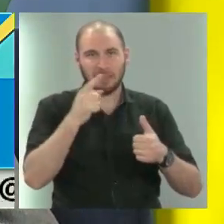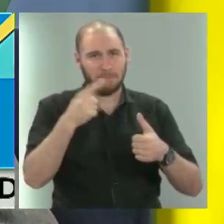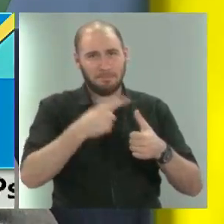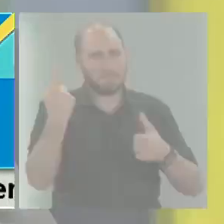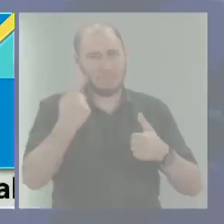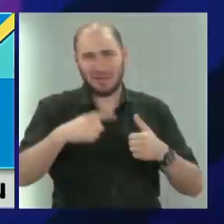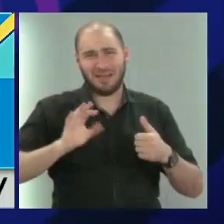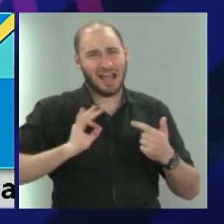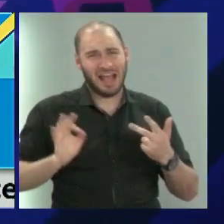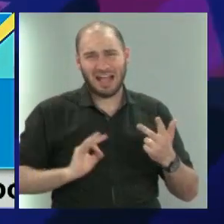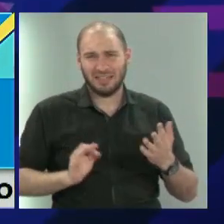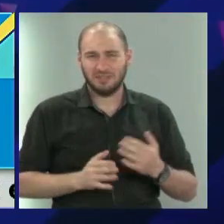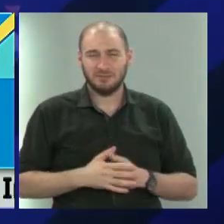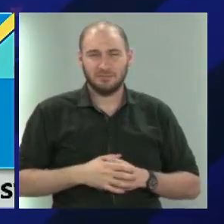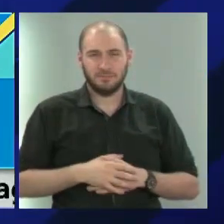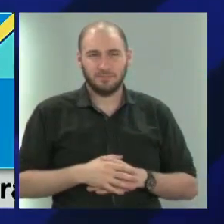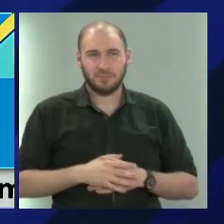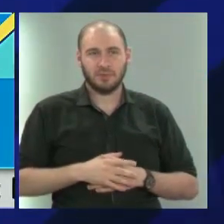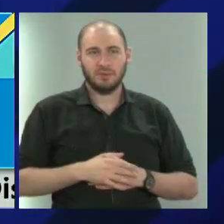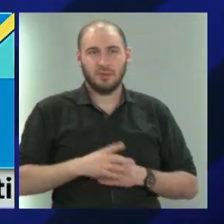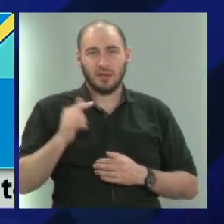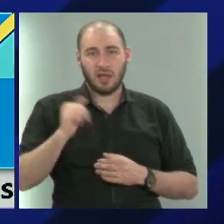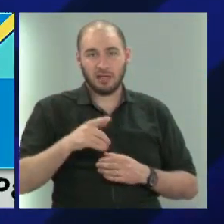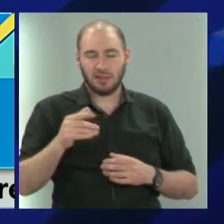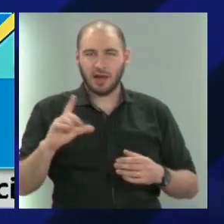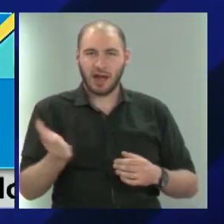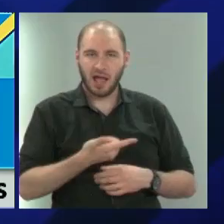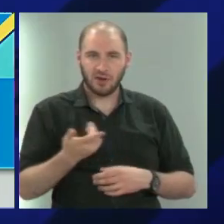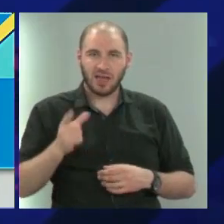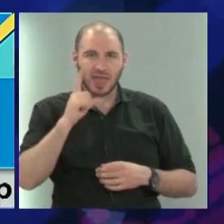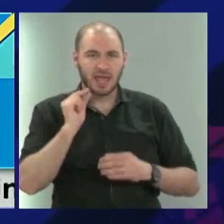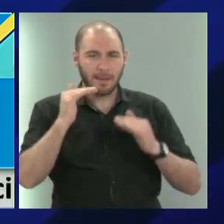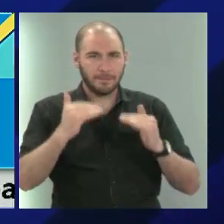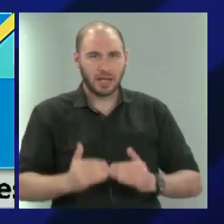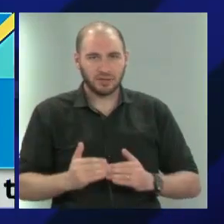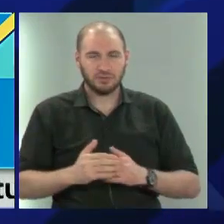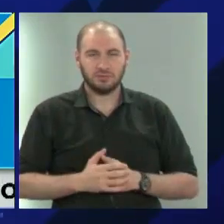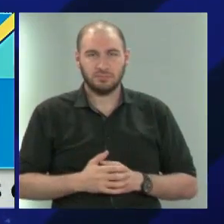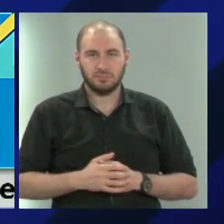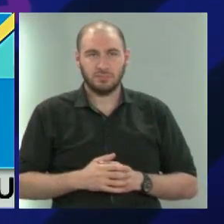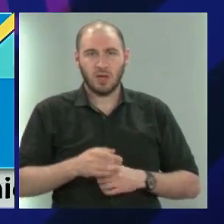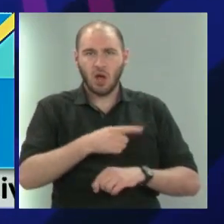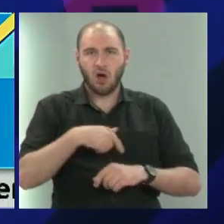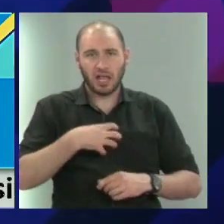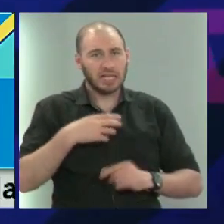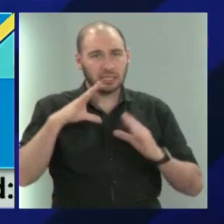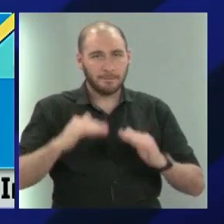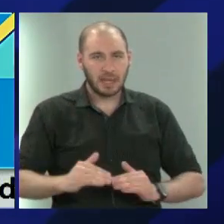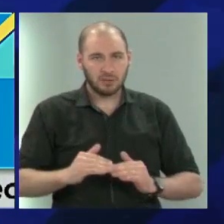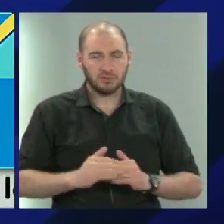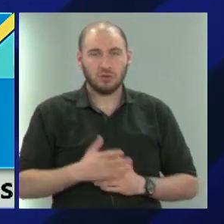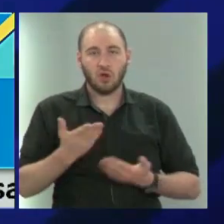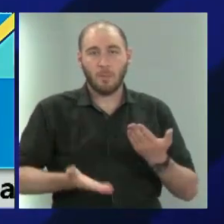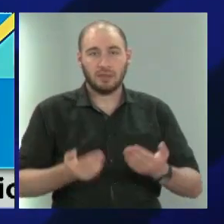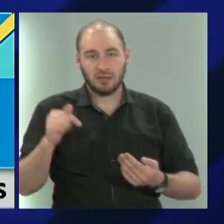muchos años. Y se da esta paradoja de tener menos días y horas de clase que